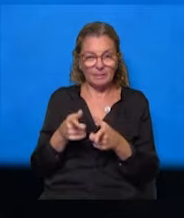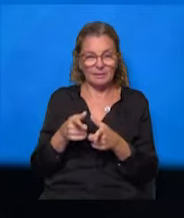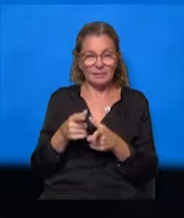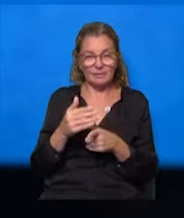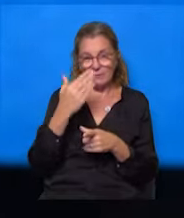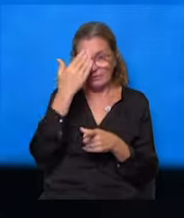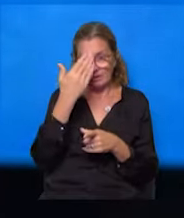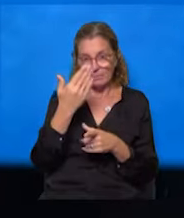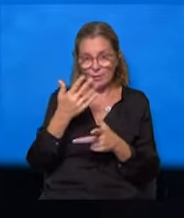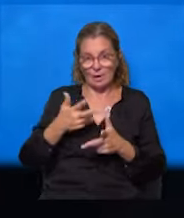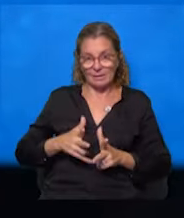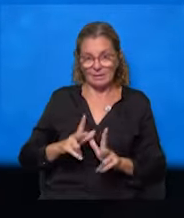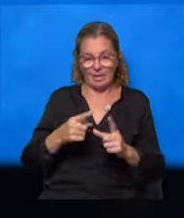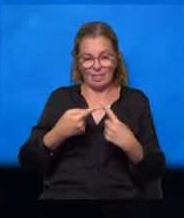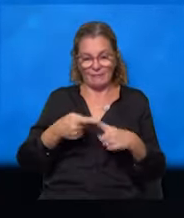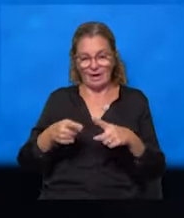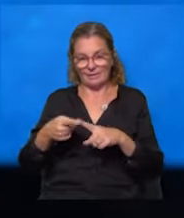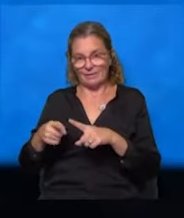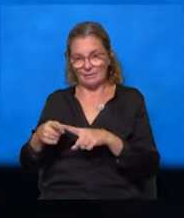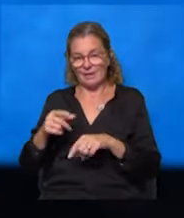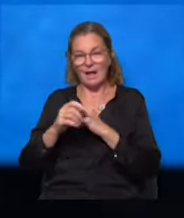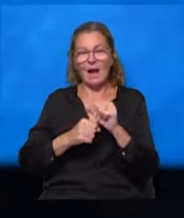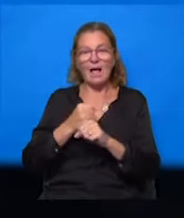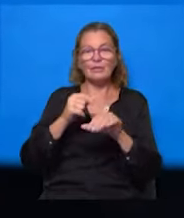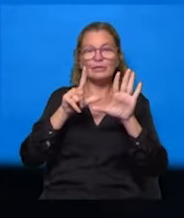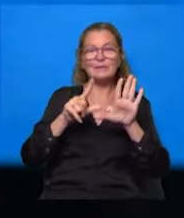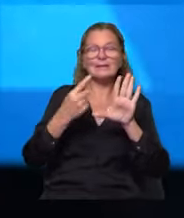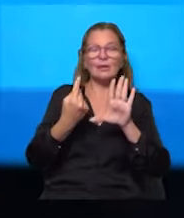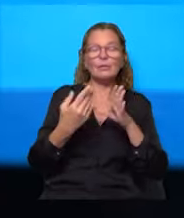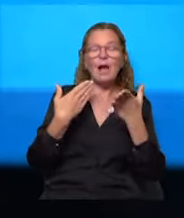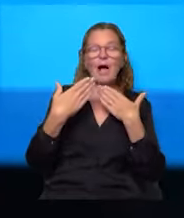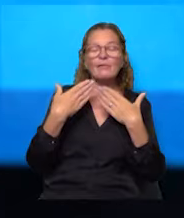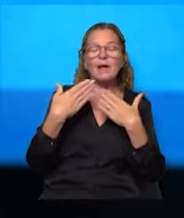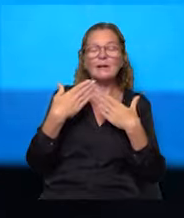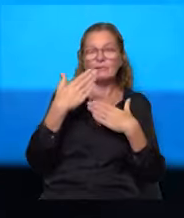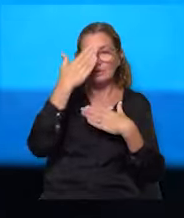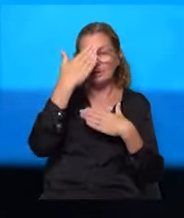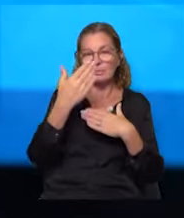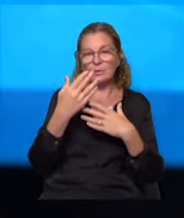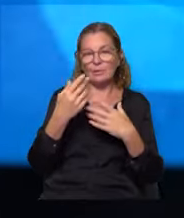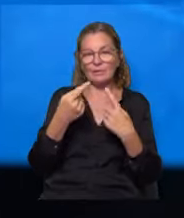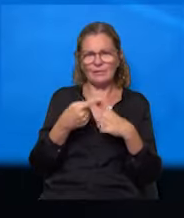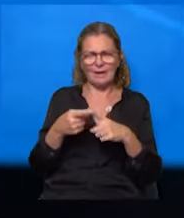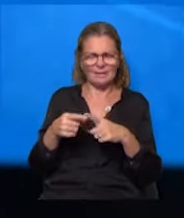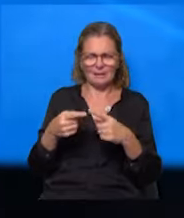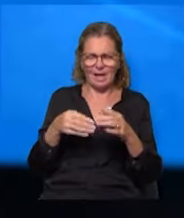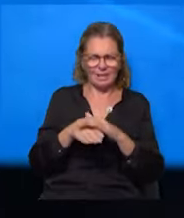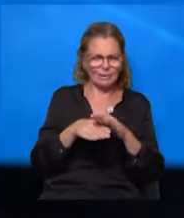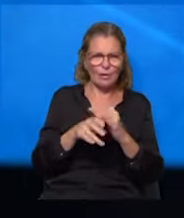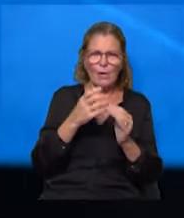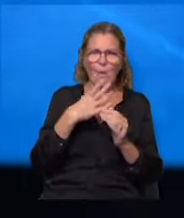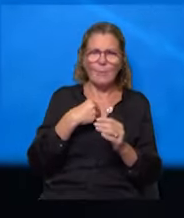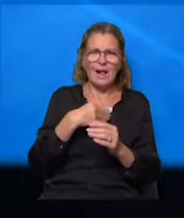el frente ha nacido diverso verdad desde el 71 que se habla de que en el frente había de cristianos a comunistas blancos